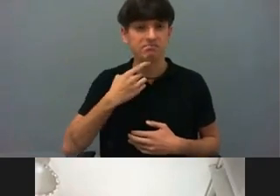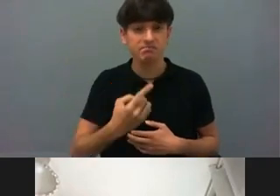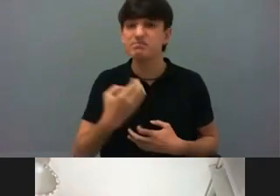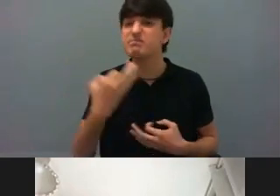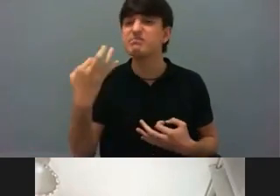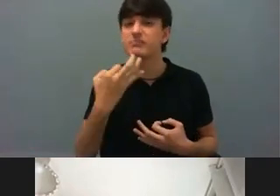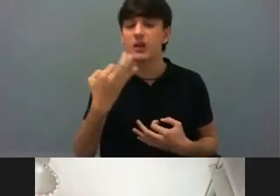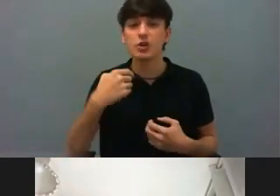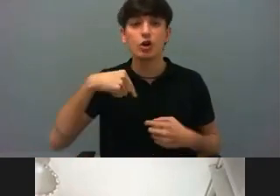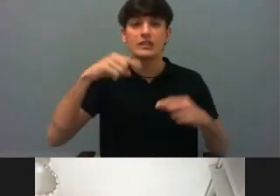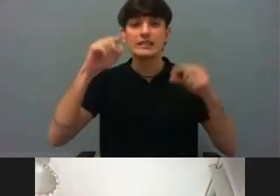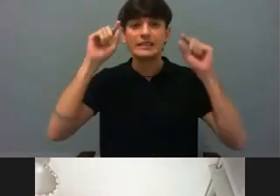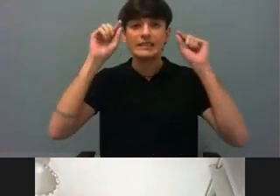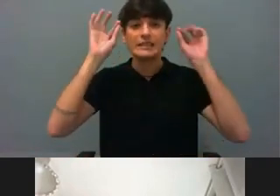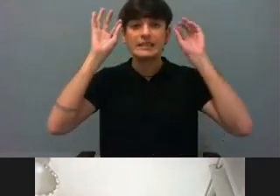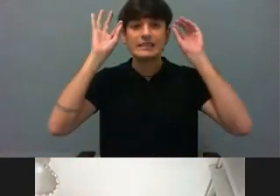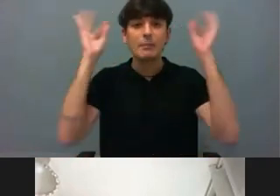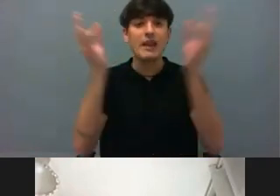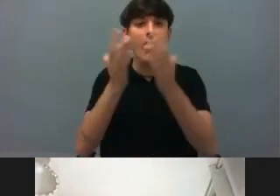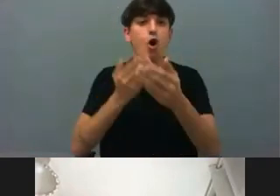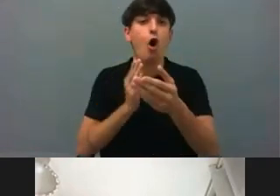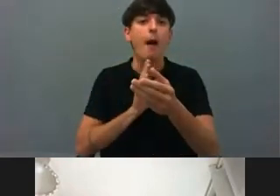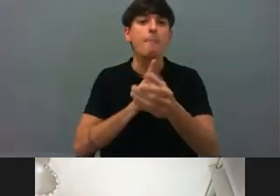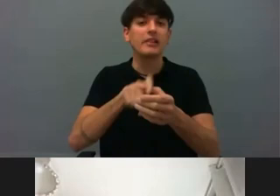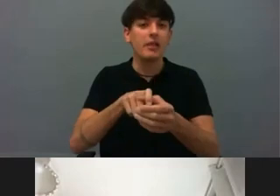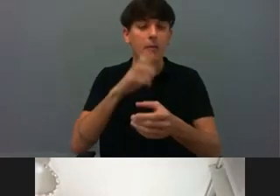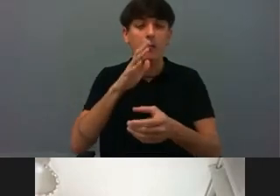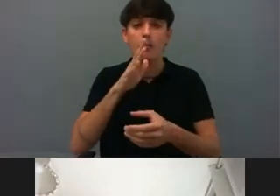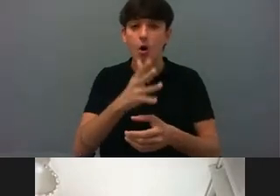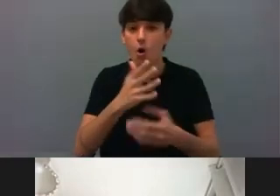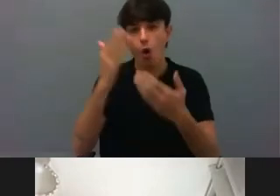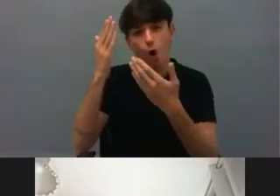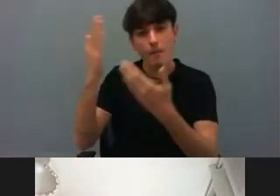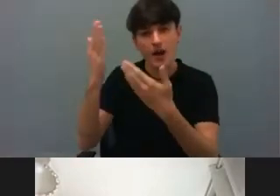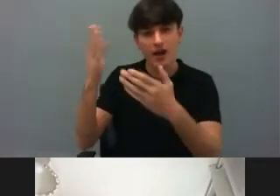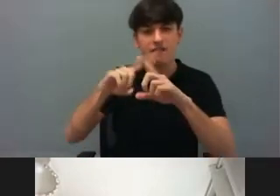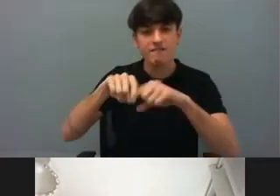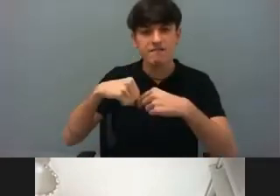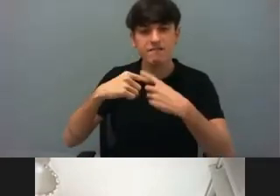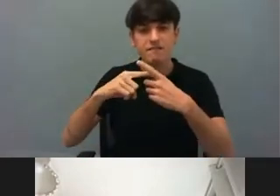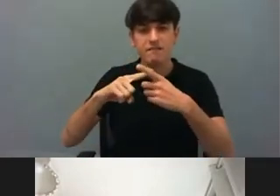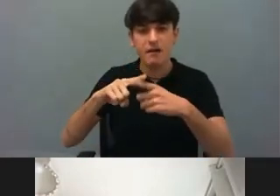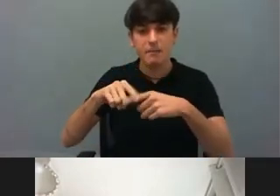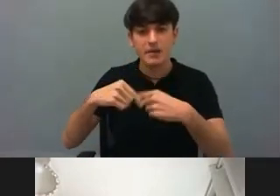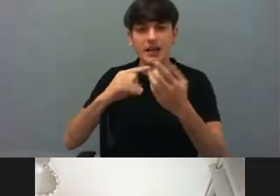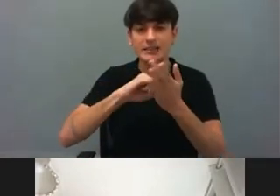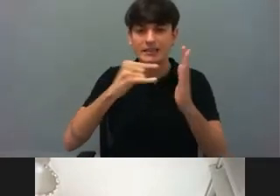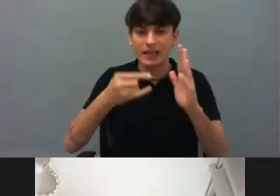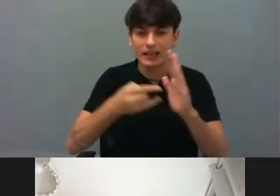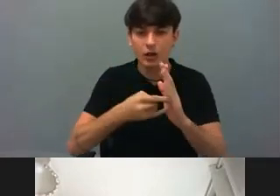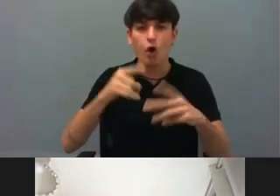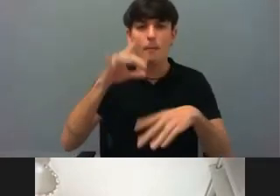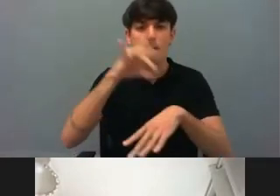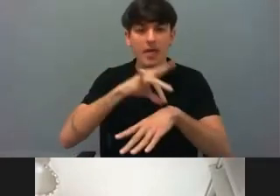este seminario como un pequeño gran homenaje a la familia, técnicos, fisioterapeutas, médicos,